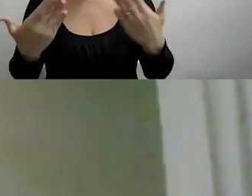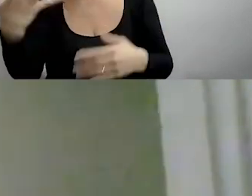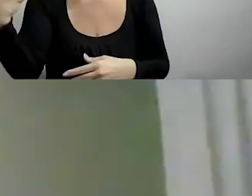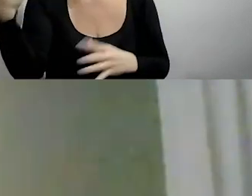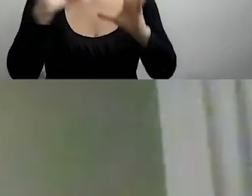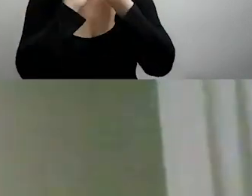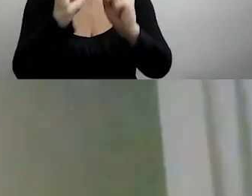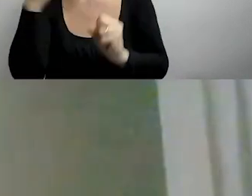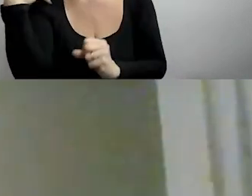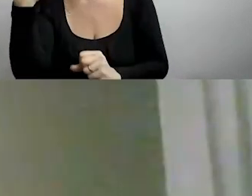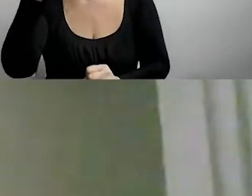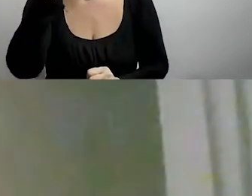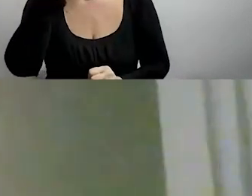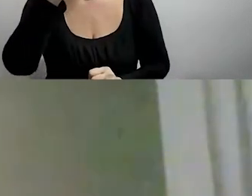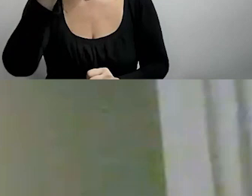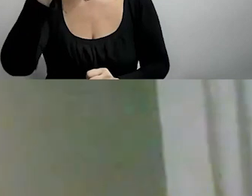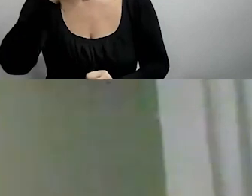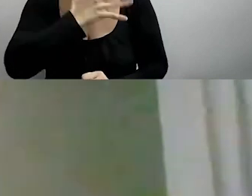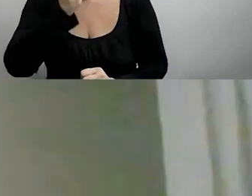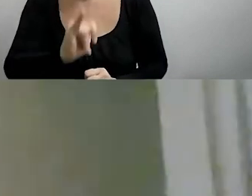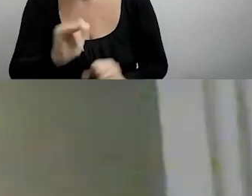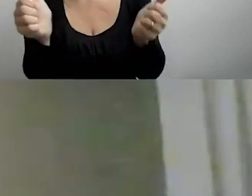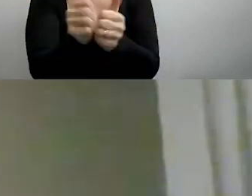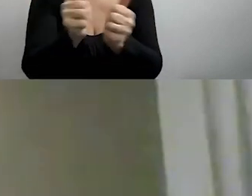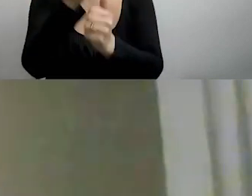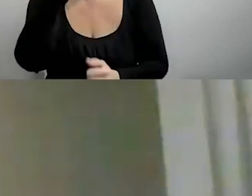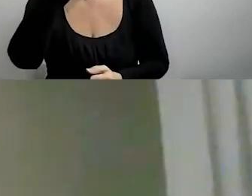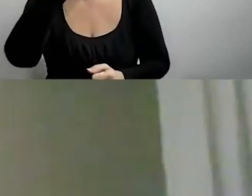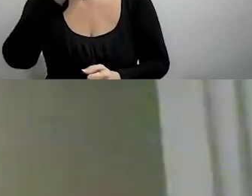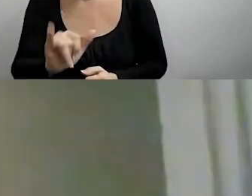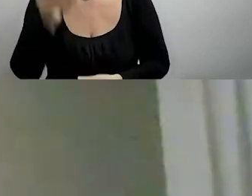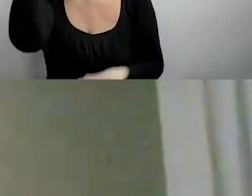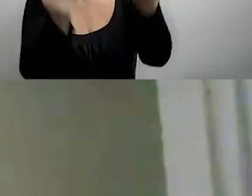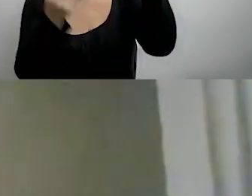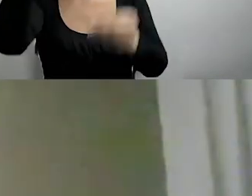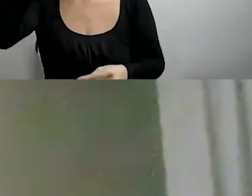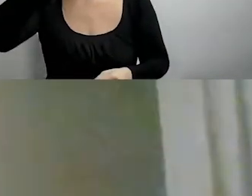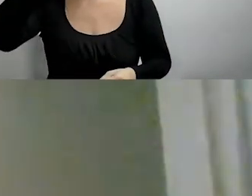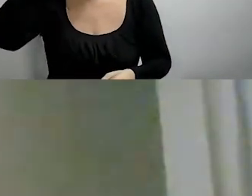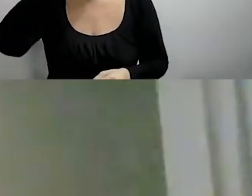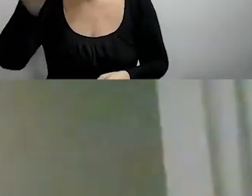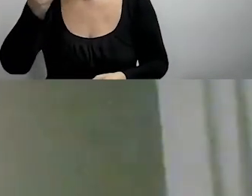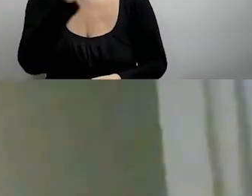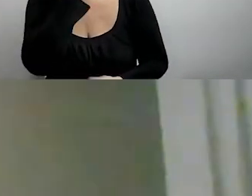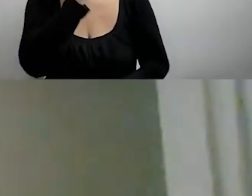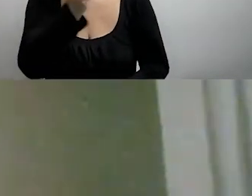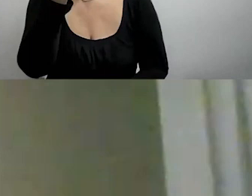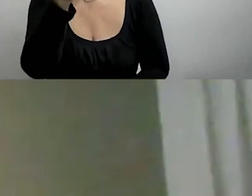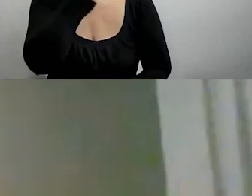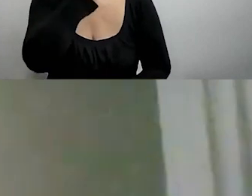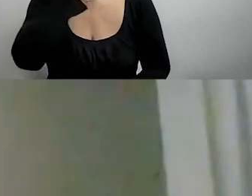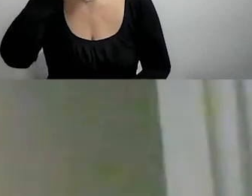Pablo Flores, adjunto Hugo Álvarez, a nuestro secretario de Finanzas, Fabián Morelos, secretaria de Prensa, Lorena Tianese, a toda la